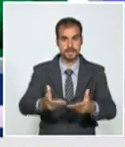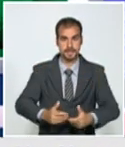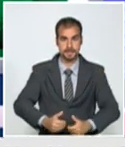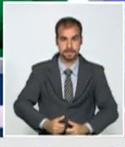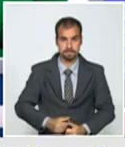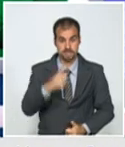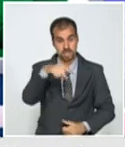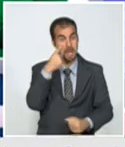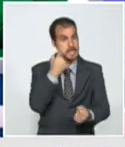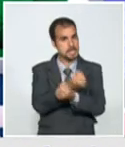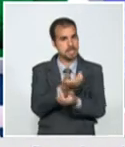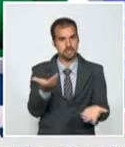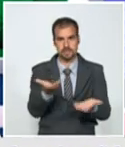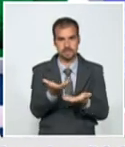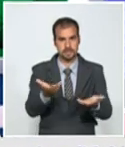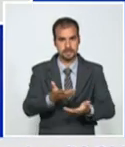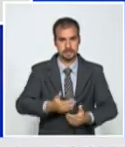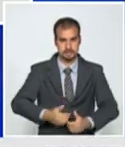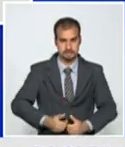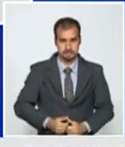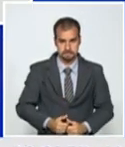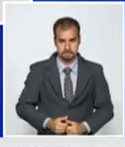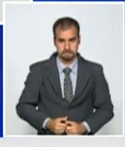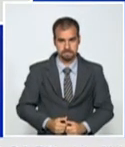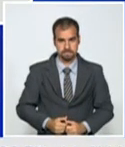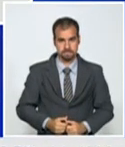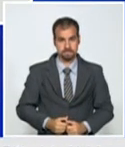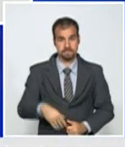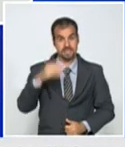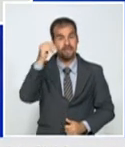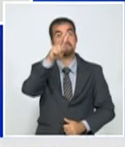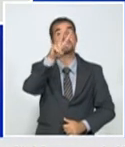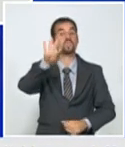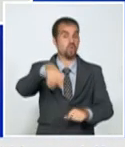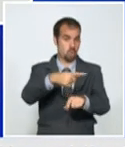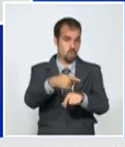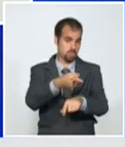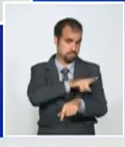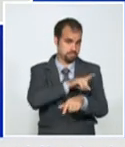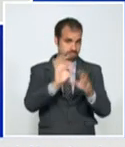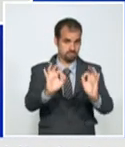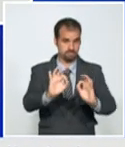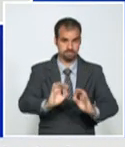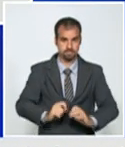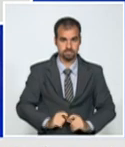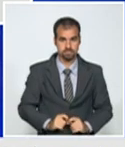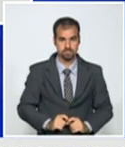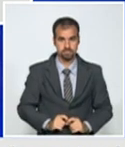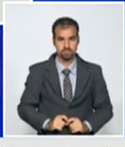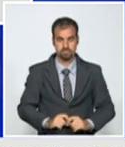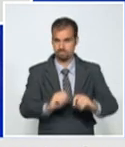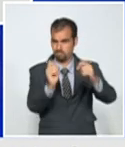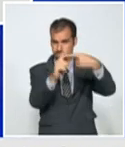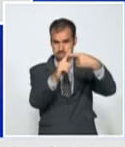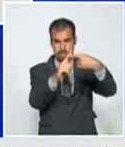el número de fallecidos en las últimas 24 horas fue Brasil con